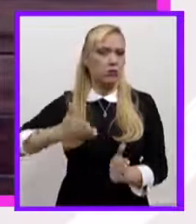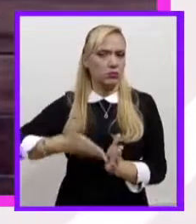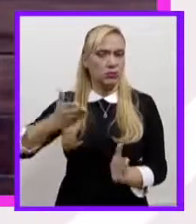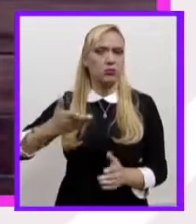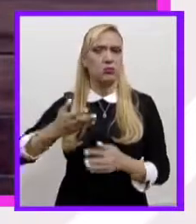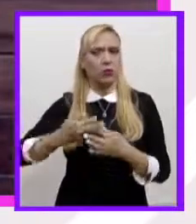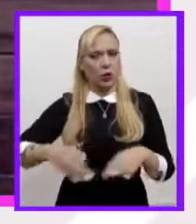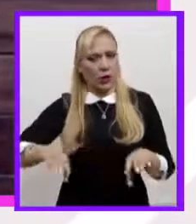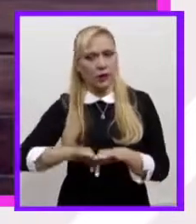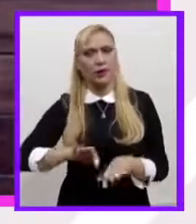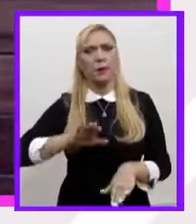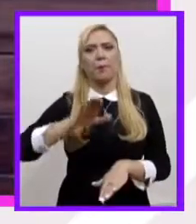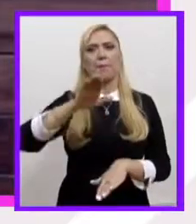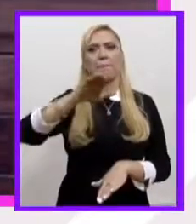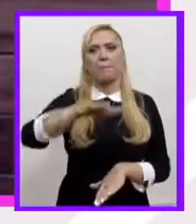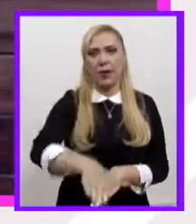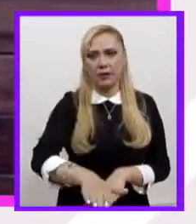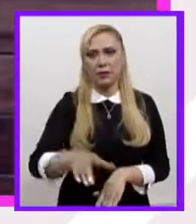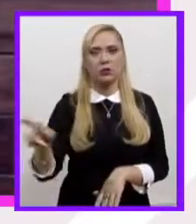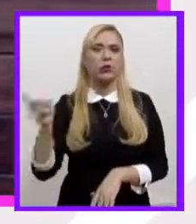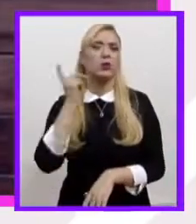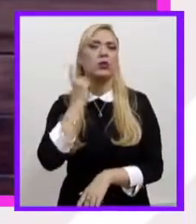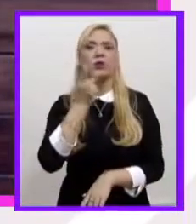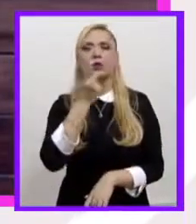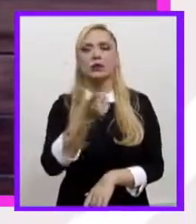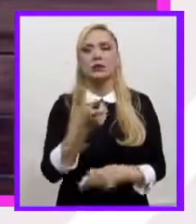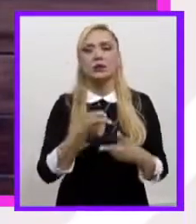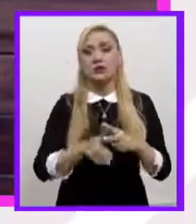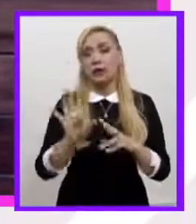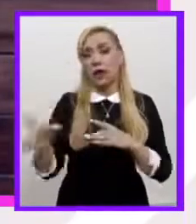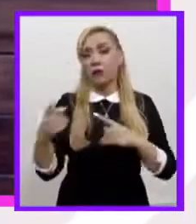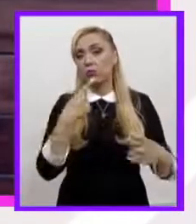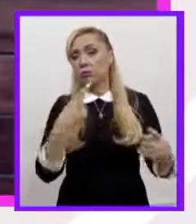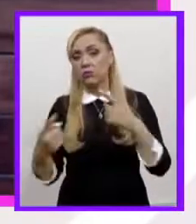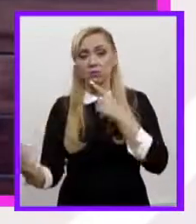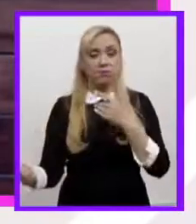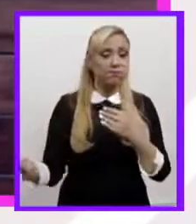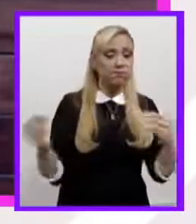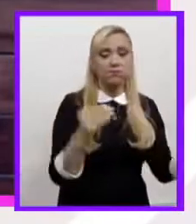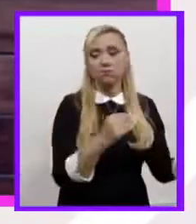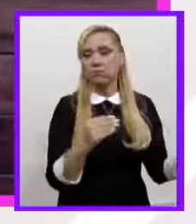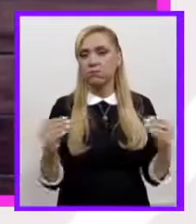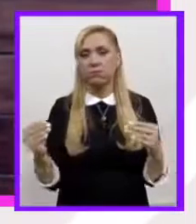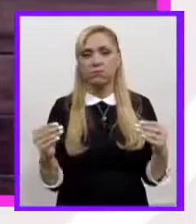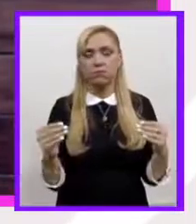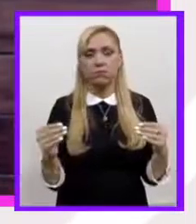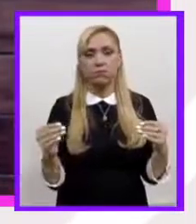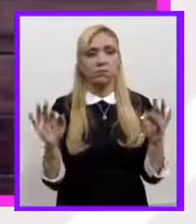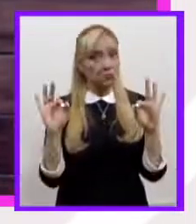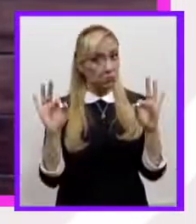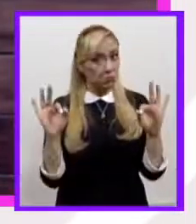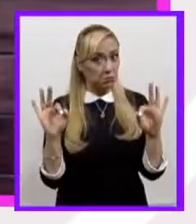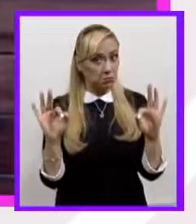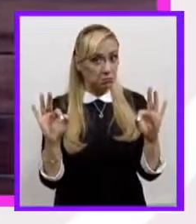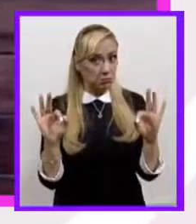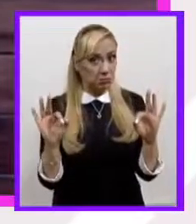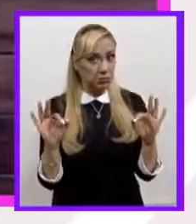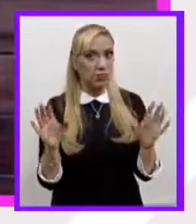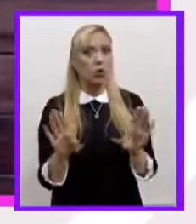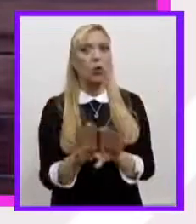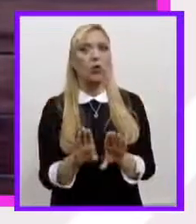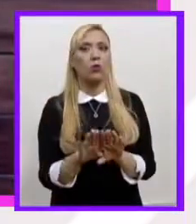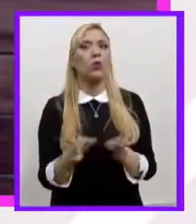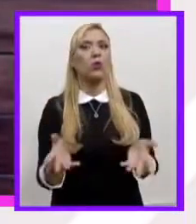¿no? Y el propio diputado lo decía cuando se está discutiendo ya la efectividad, ¿no? Y las consecuencias